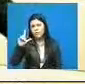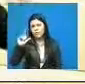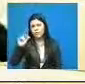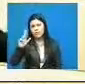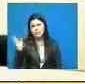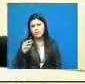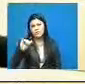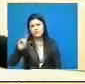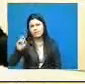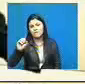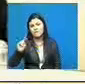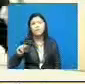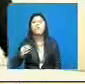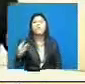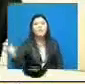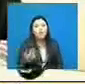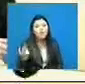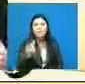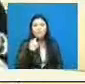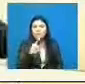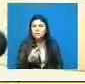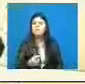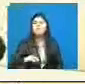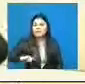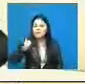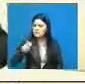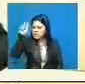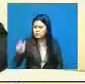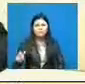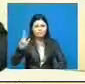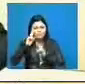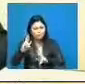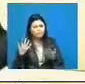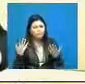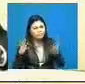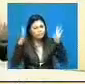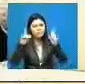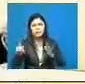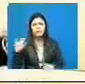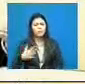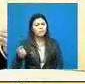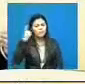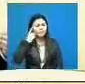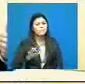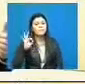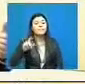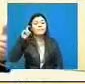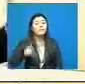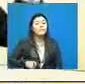reitero por segunda vez en este debate mi admiración y mi reconocimiento? Tuvo que